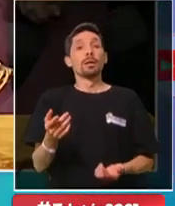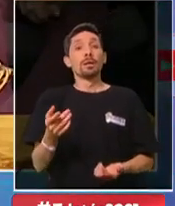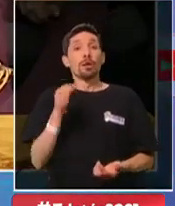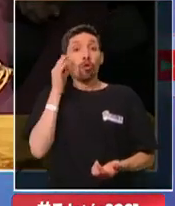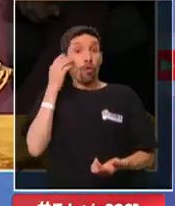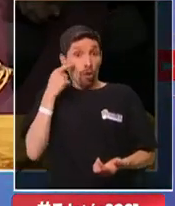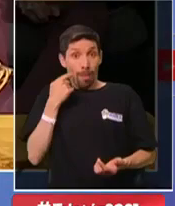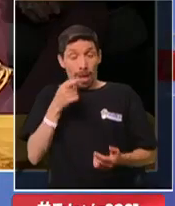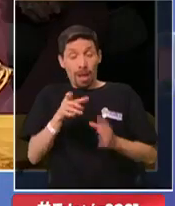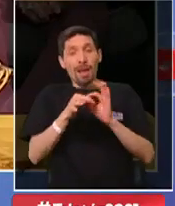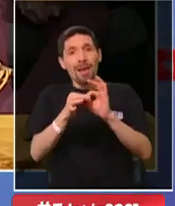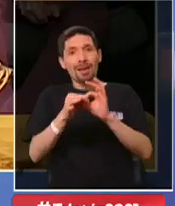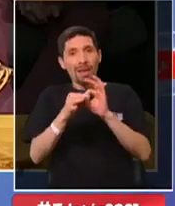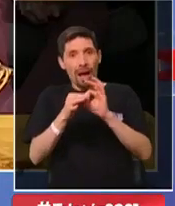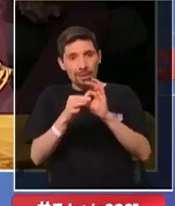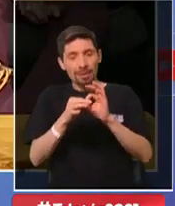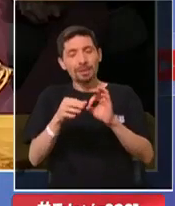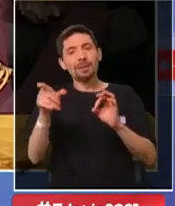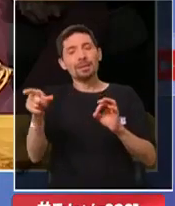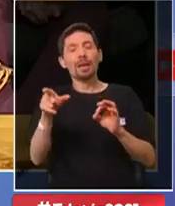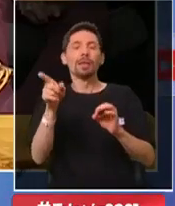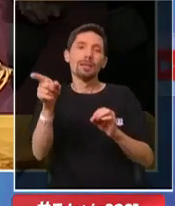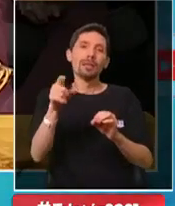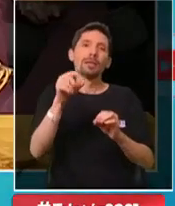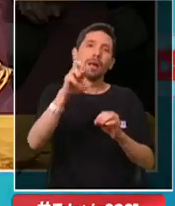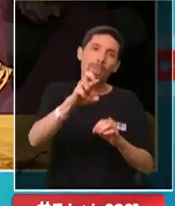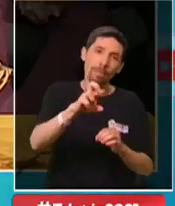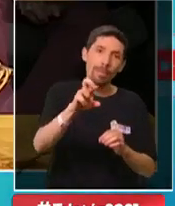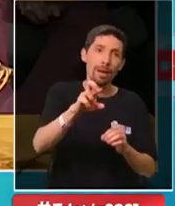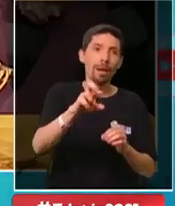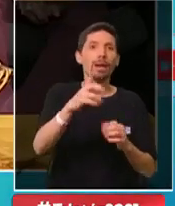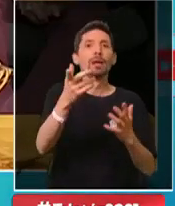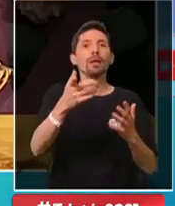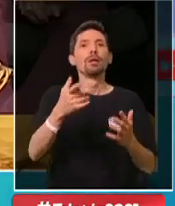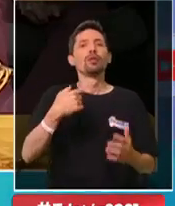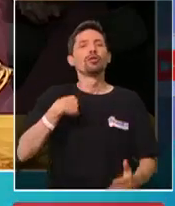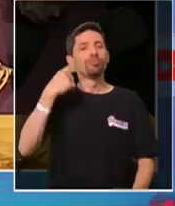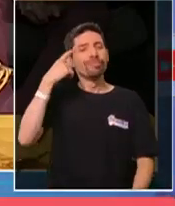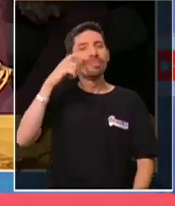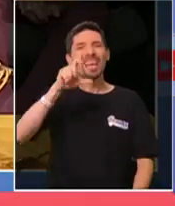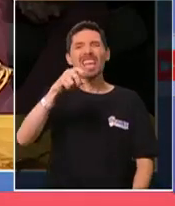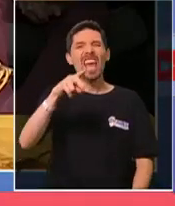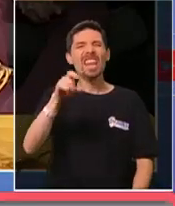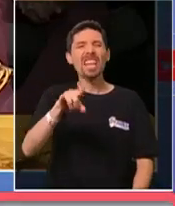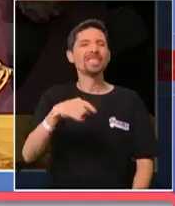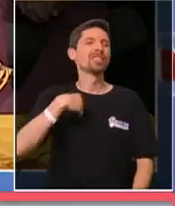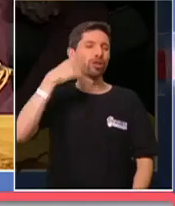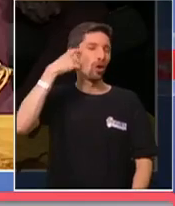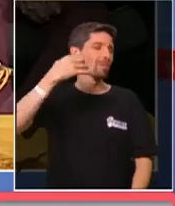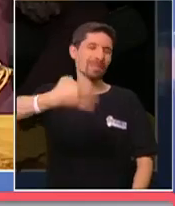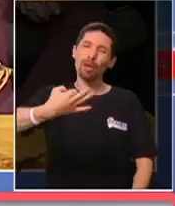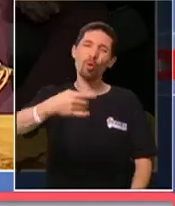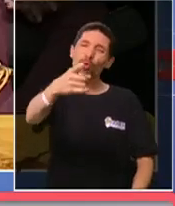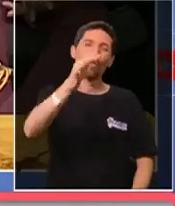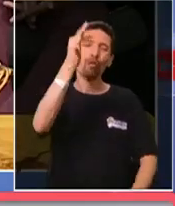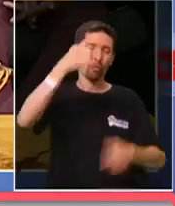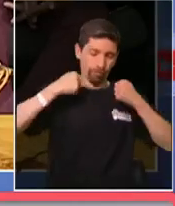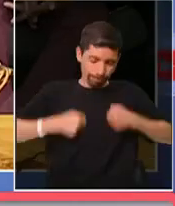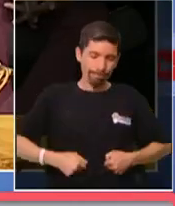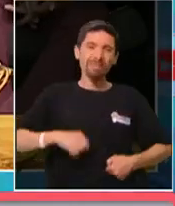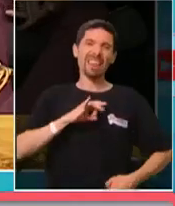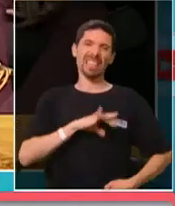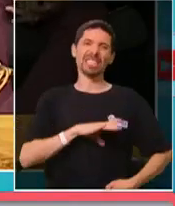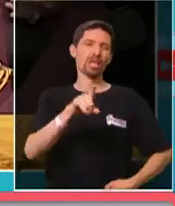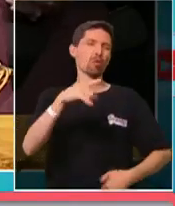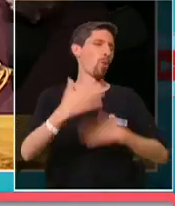Gracias también al papá. Gracias a Claudio y Génesis. No tengo duda que te va a poner la camiseta de nuestro país. No tengo duda que vas a seguir avanzando.